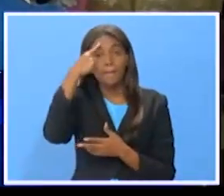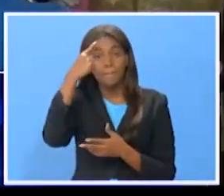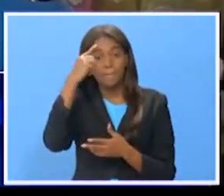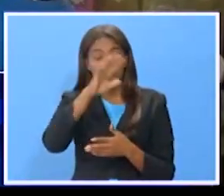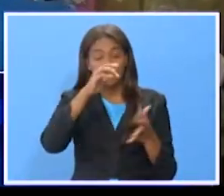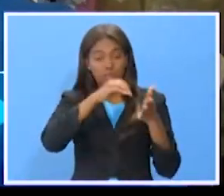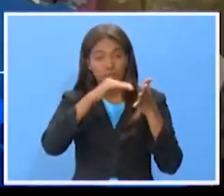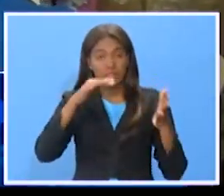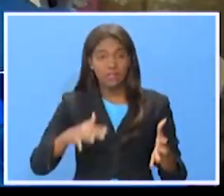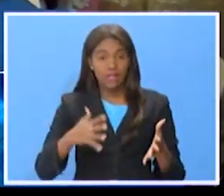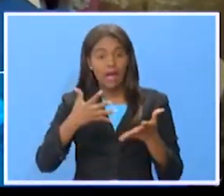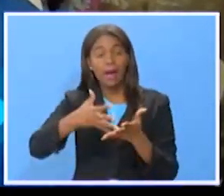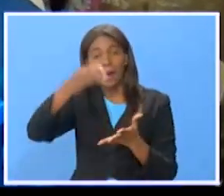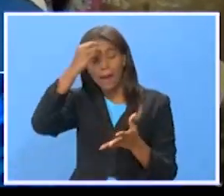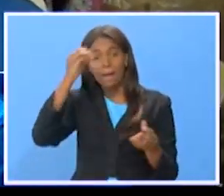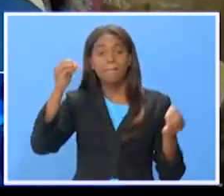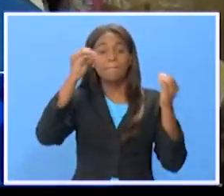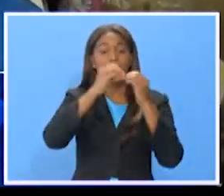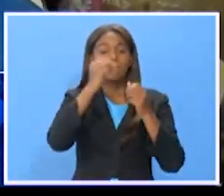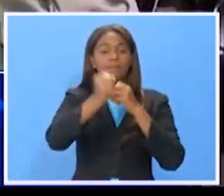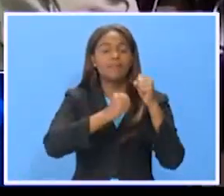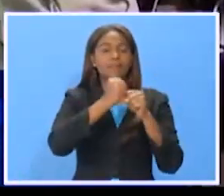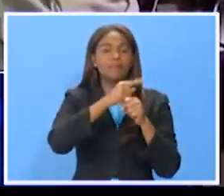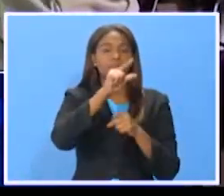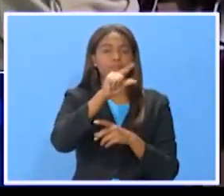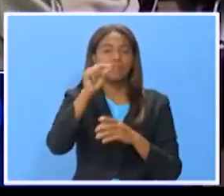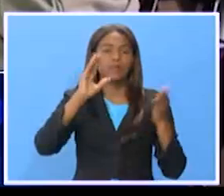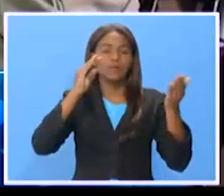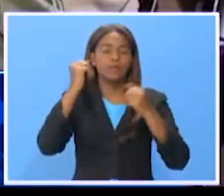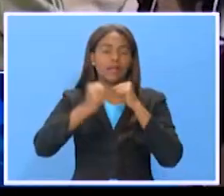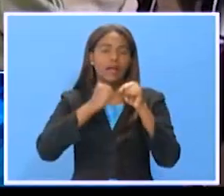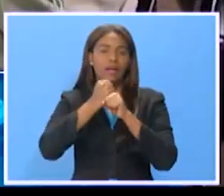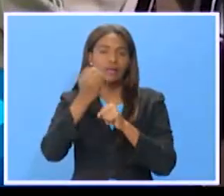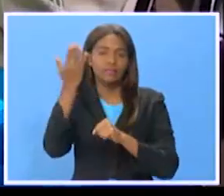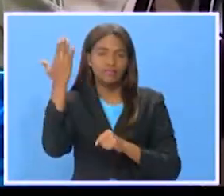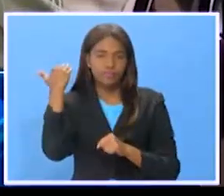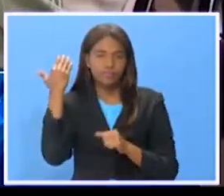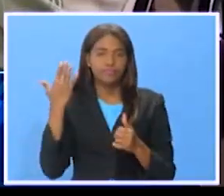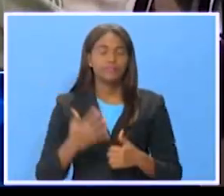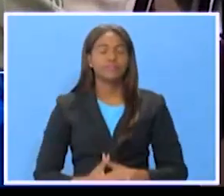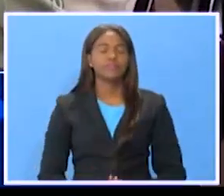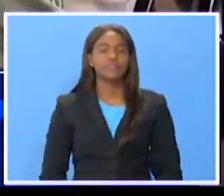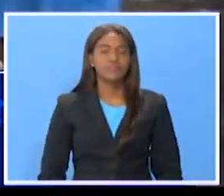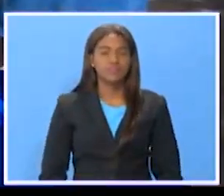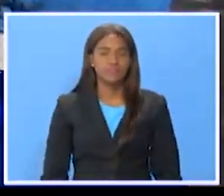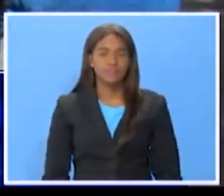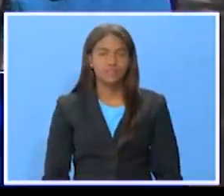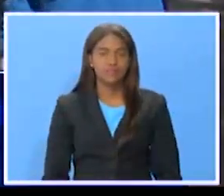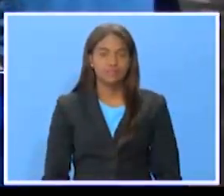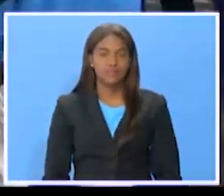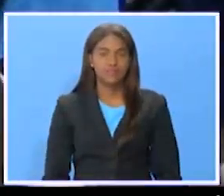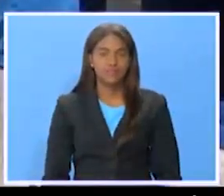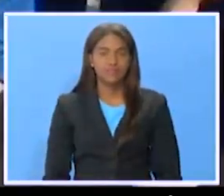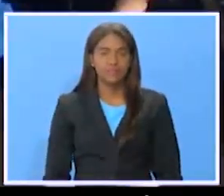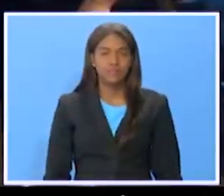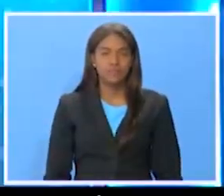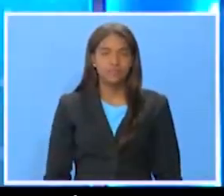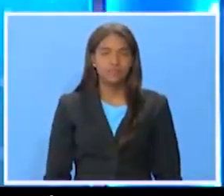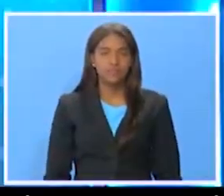sus estudiantes aprendieron más en 2020 que en años anteriores. Para 4RD Noticias, Brenda